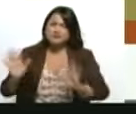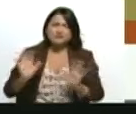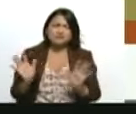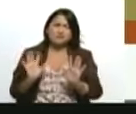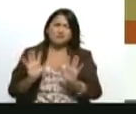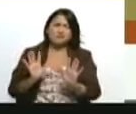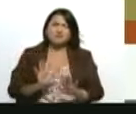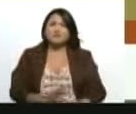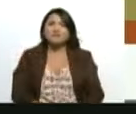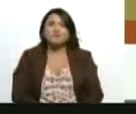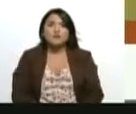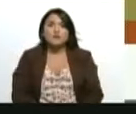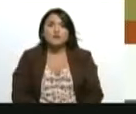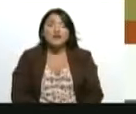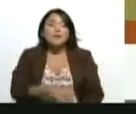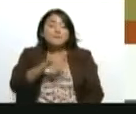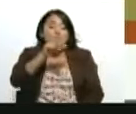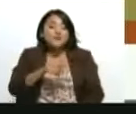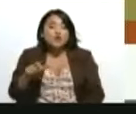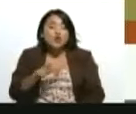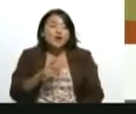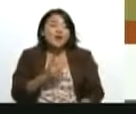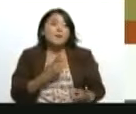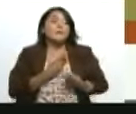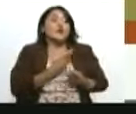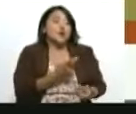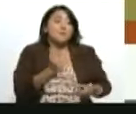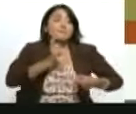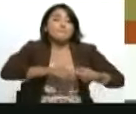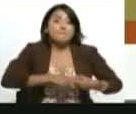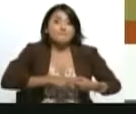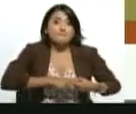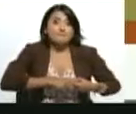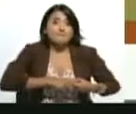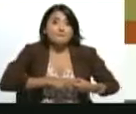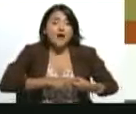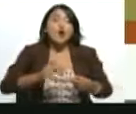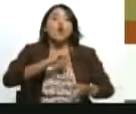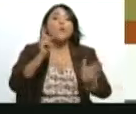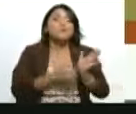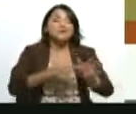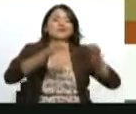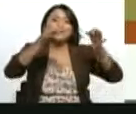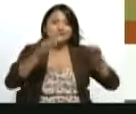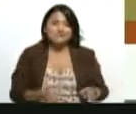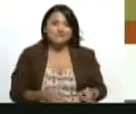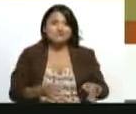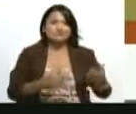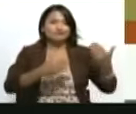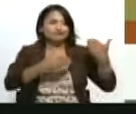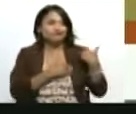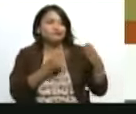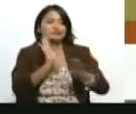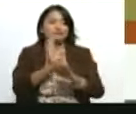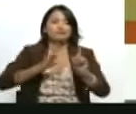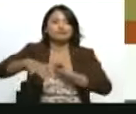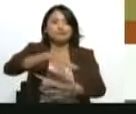estar. Quien esté ahí tiene que sentir que va a cumplir una gran misión por la